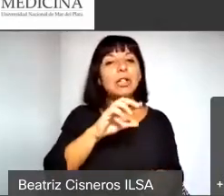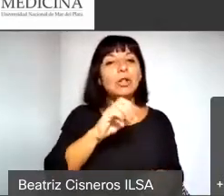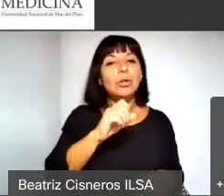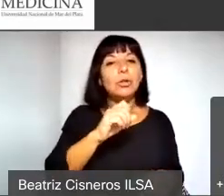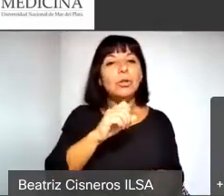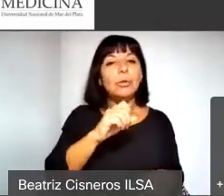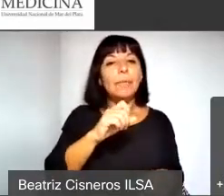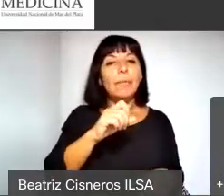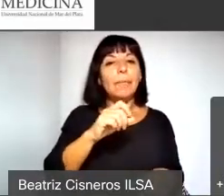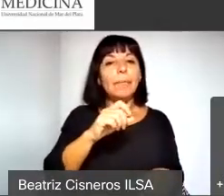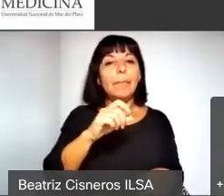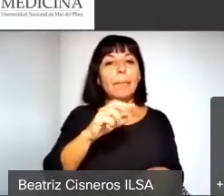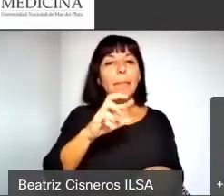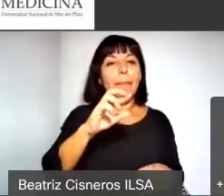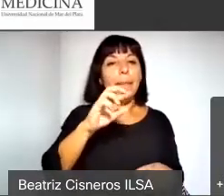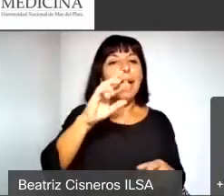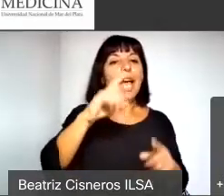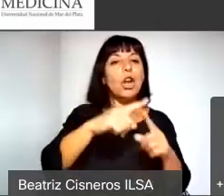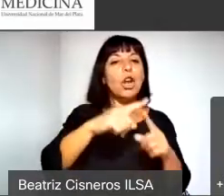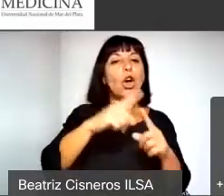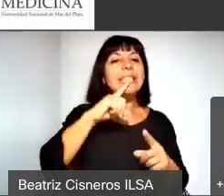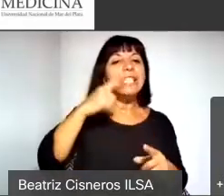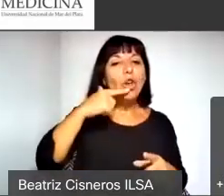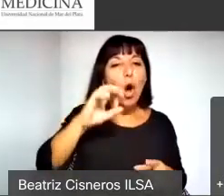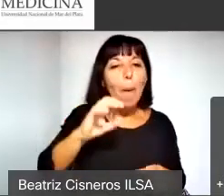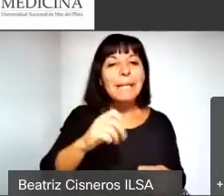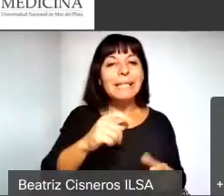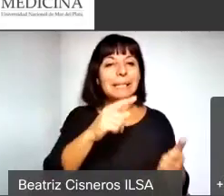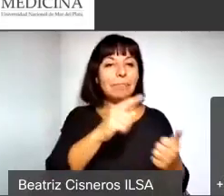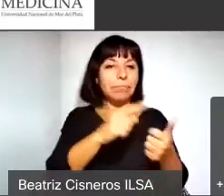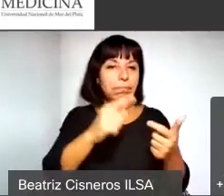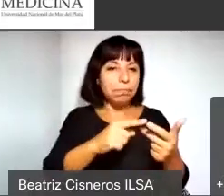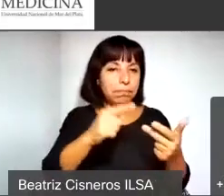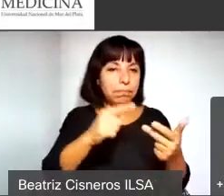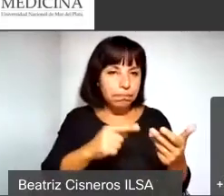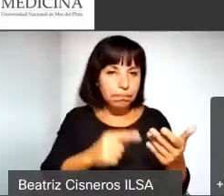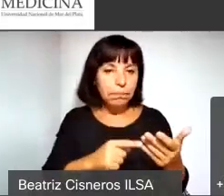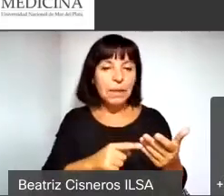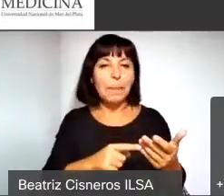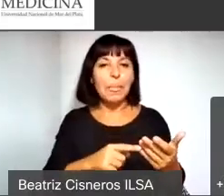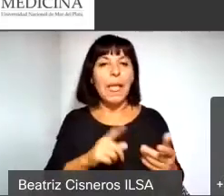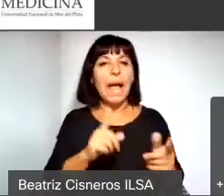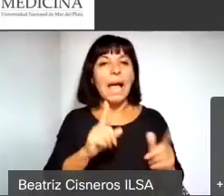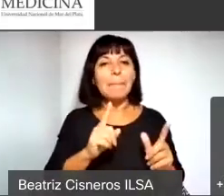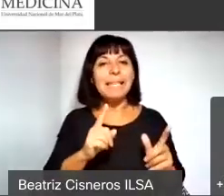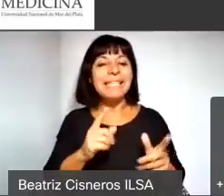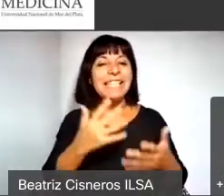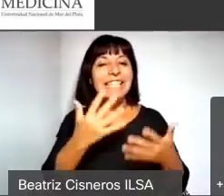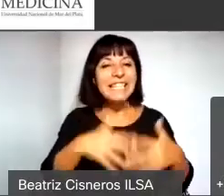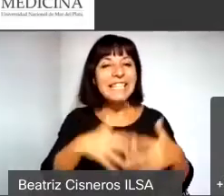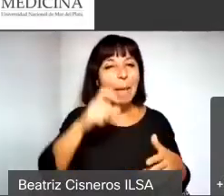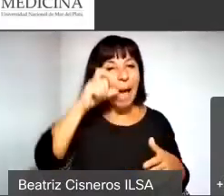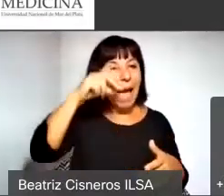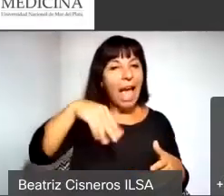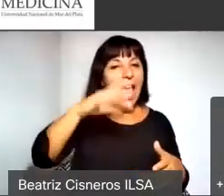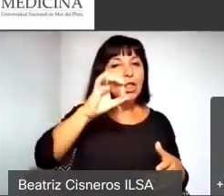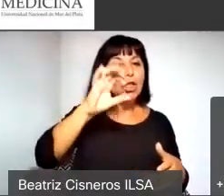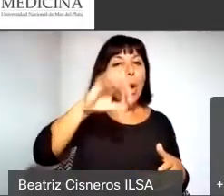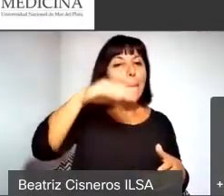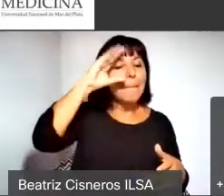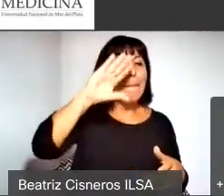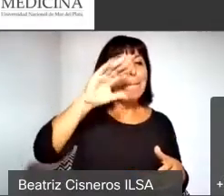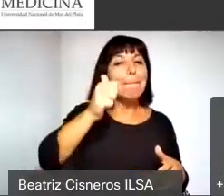peroxisomas, vesículas de transporte y también al sistema de endomembranas, que está conformado por tres